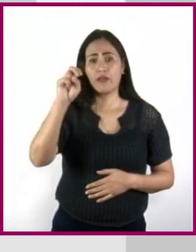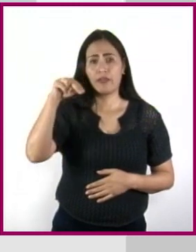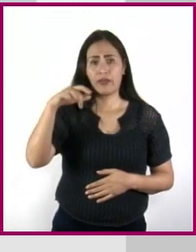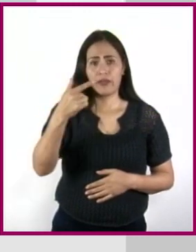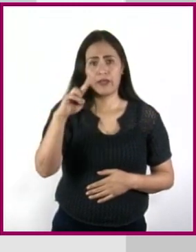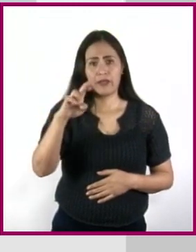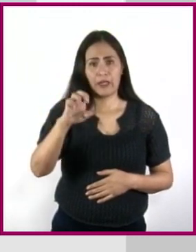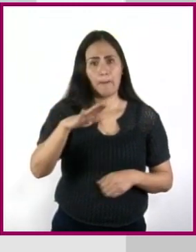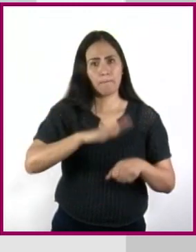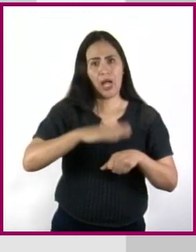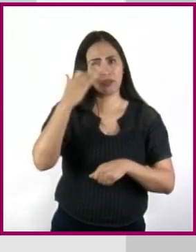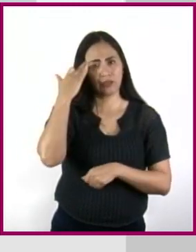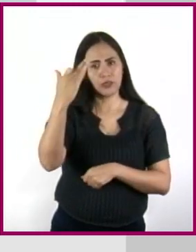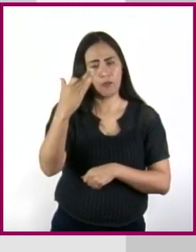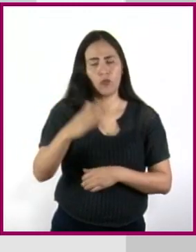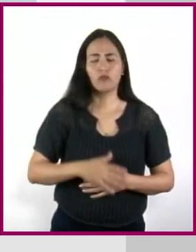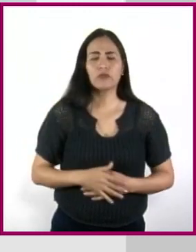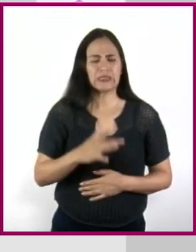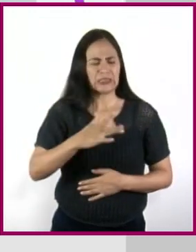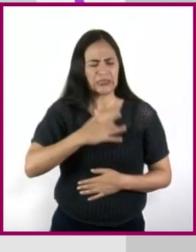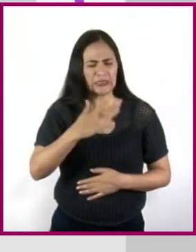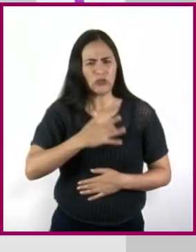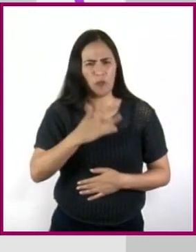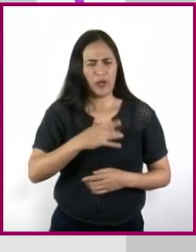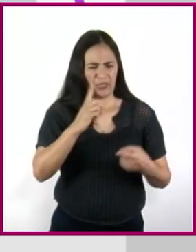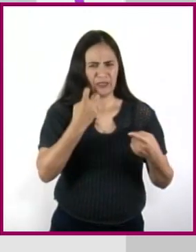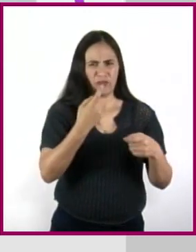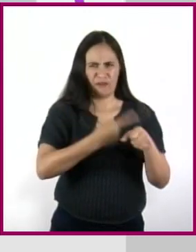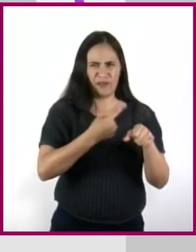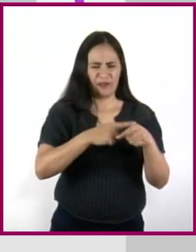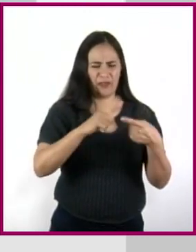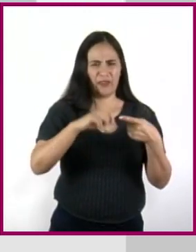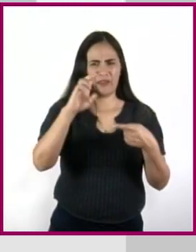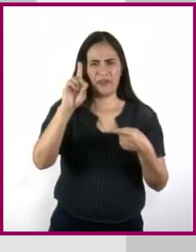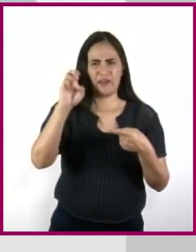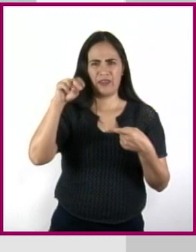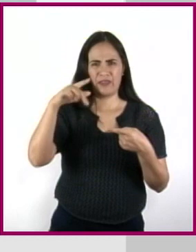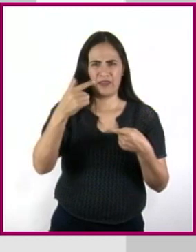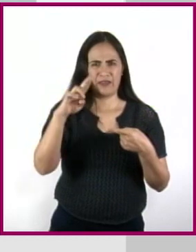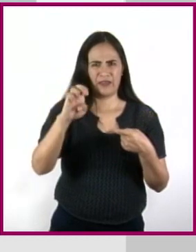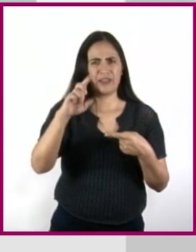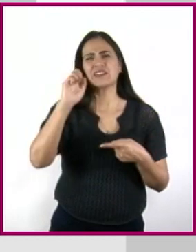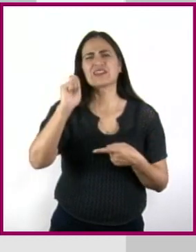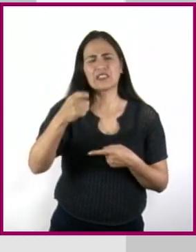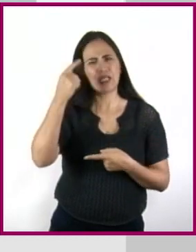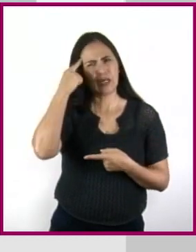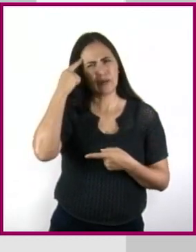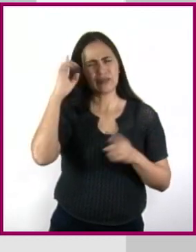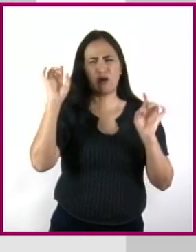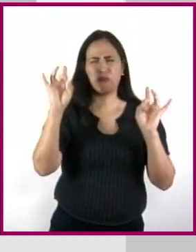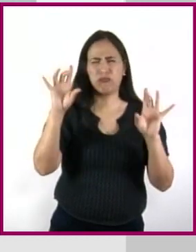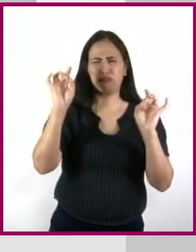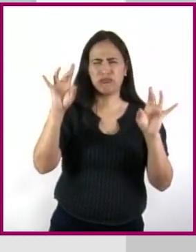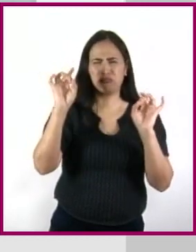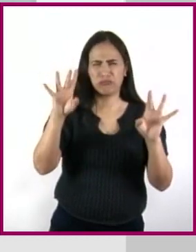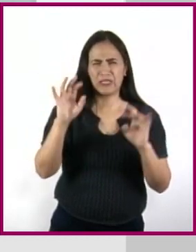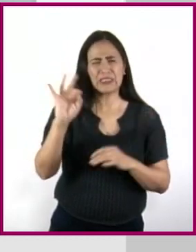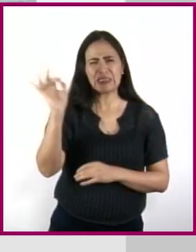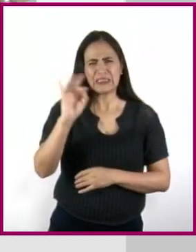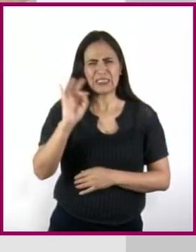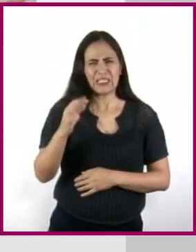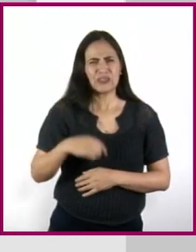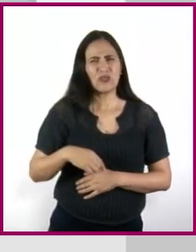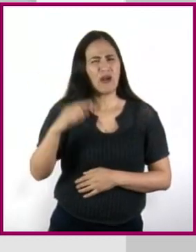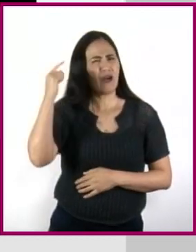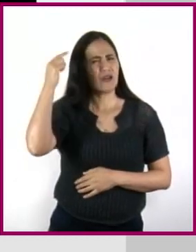tiempo. Y un síntoma muy importante de dengue, o muy característico, es el dolor de cabeza, y la gente lo refiere como si fuera un dolor de cabeza